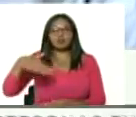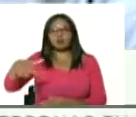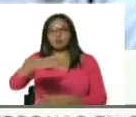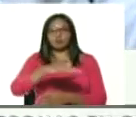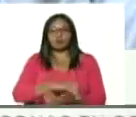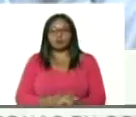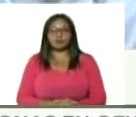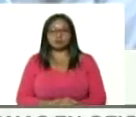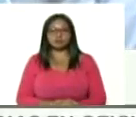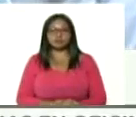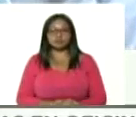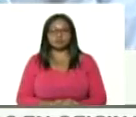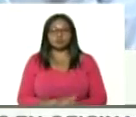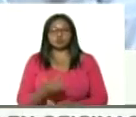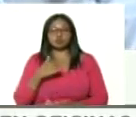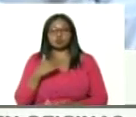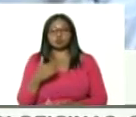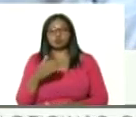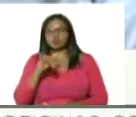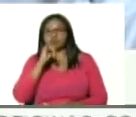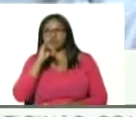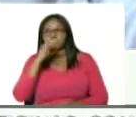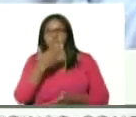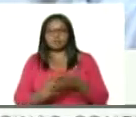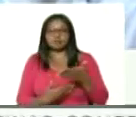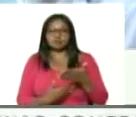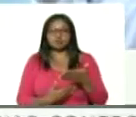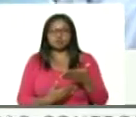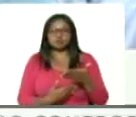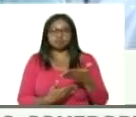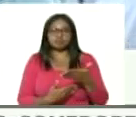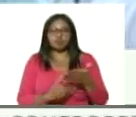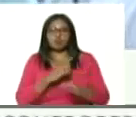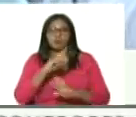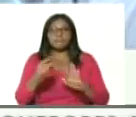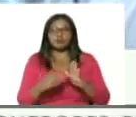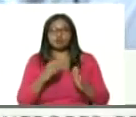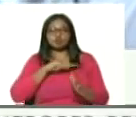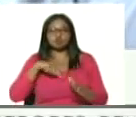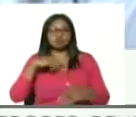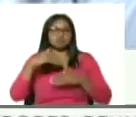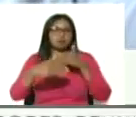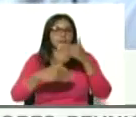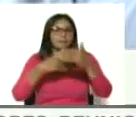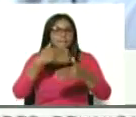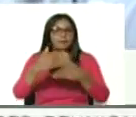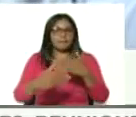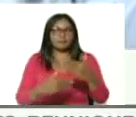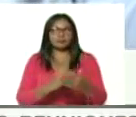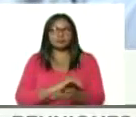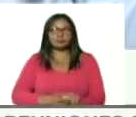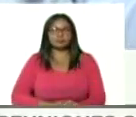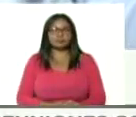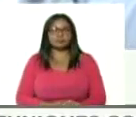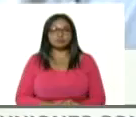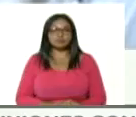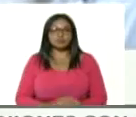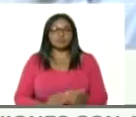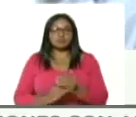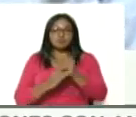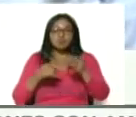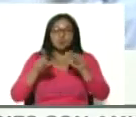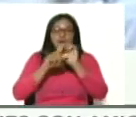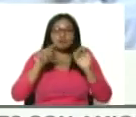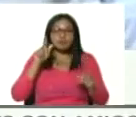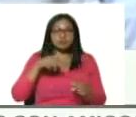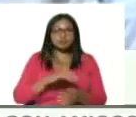Le doy el parte para que esté informado cómo hemos avanzado, mi comandante en jefe, en